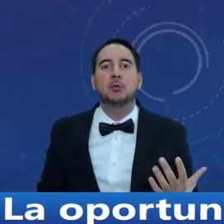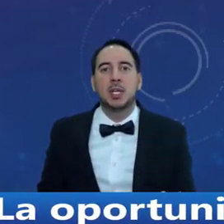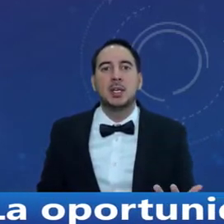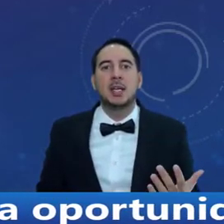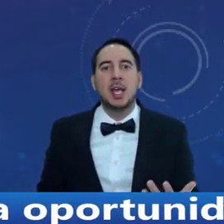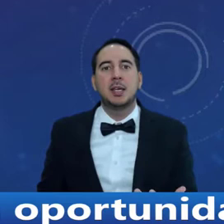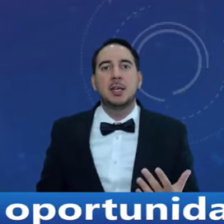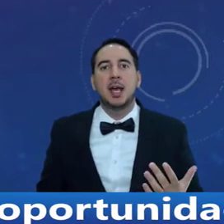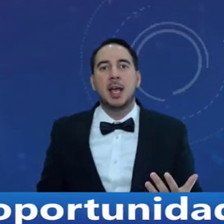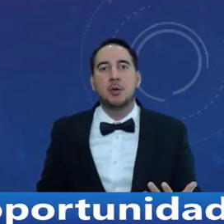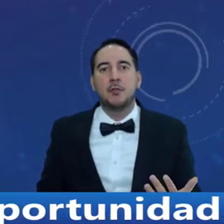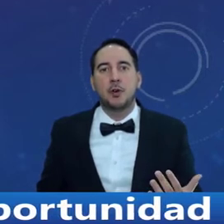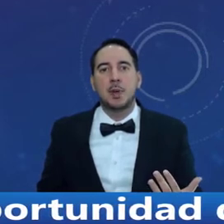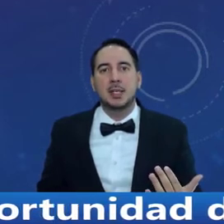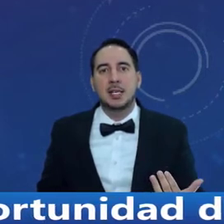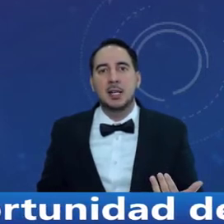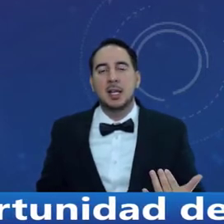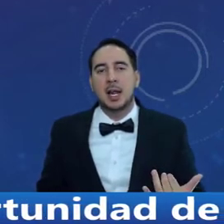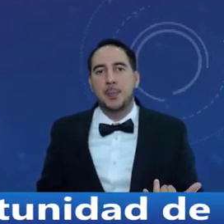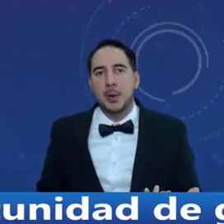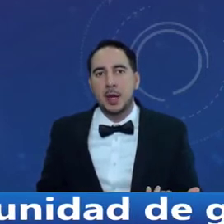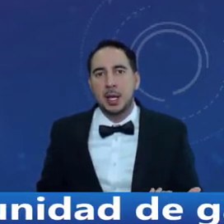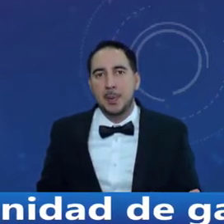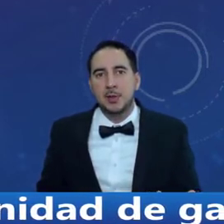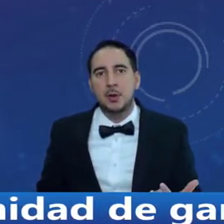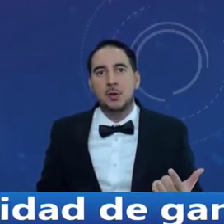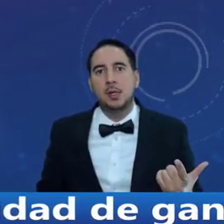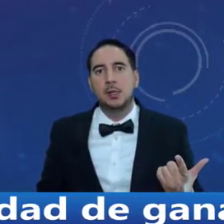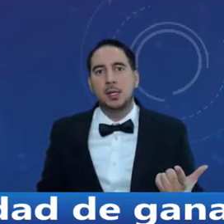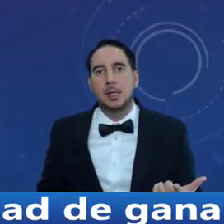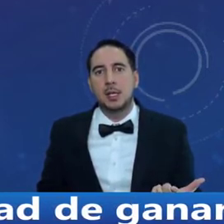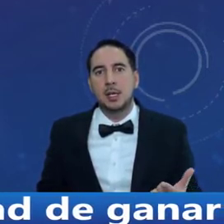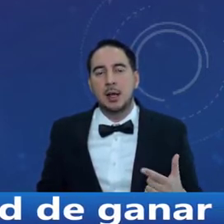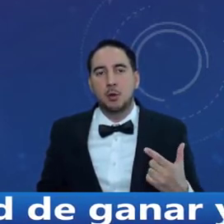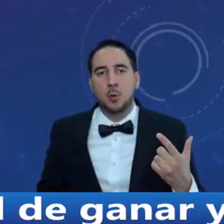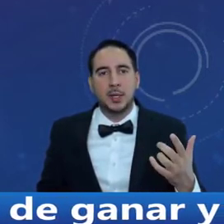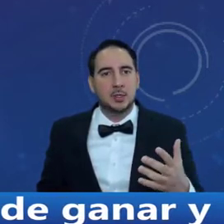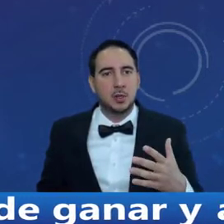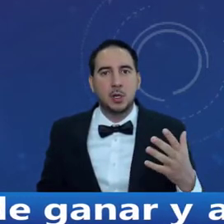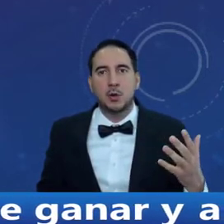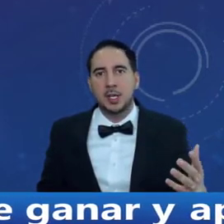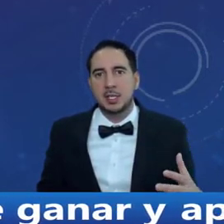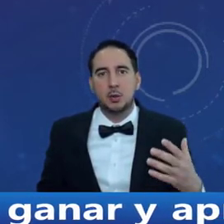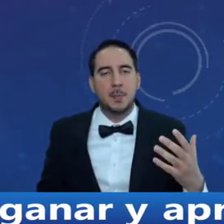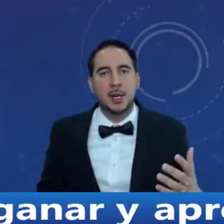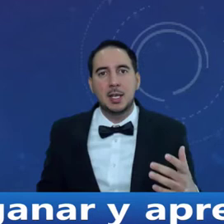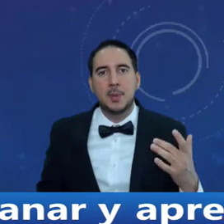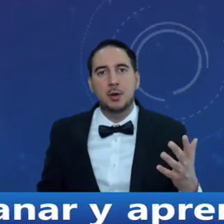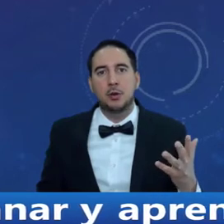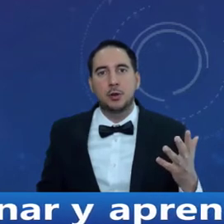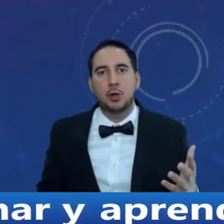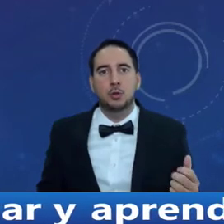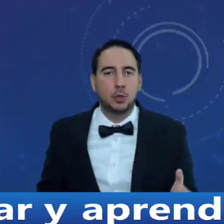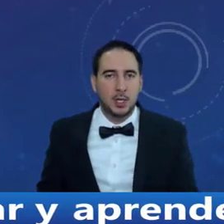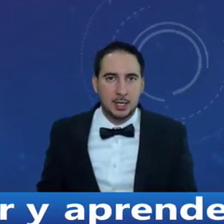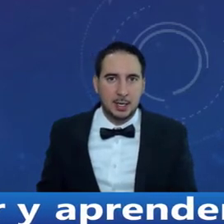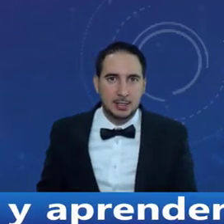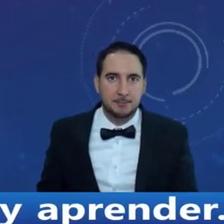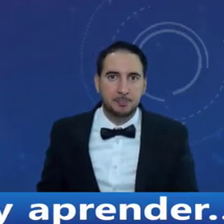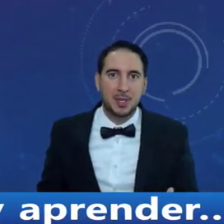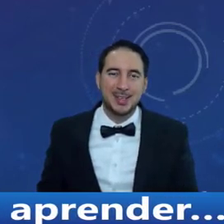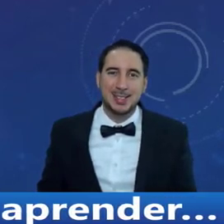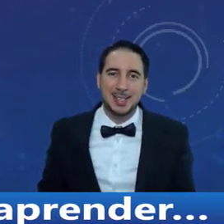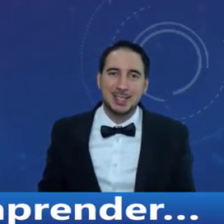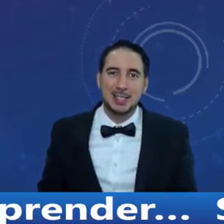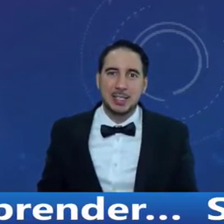división y pregunté, Hey, ¿hay alguna forma de hacer las pruebas en español y la documentación y los requisitos y las planillas? Me dijeron, no, todo es en